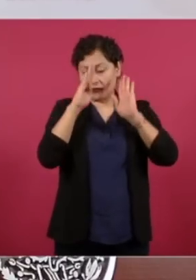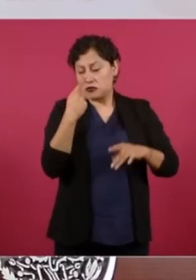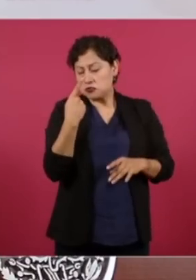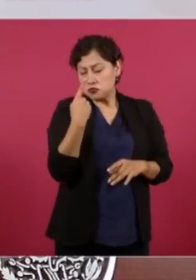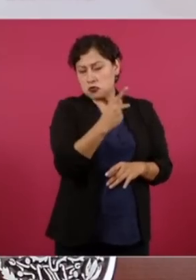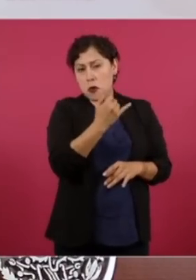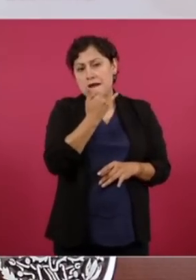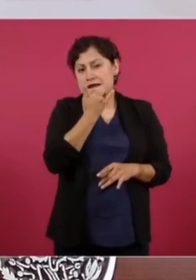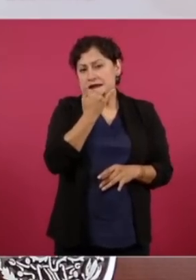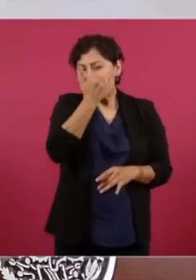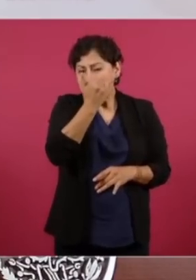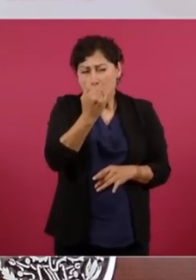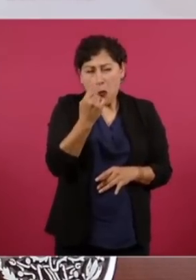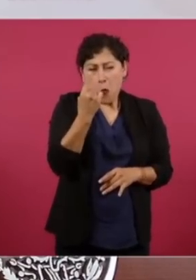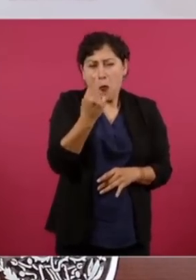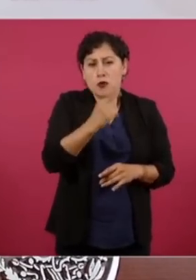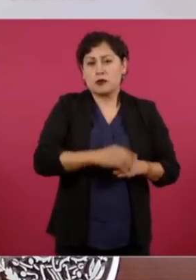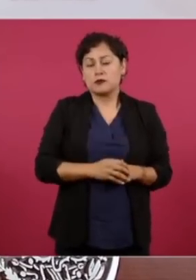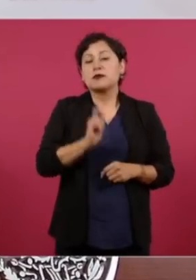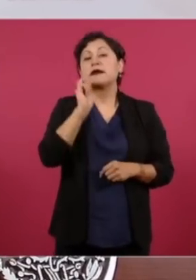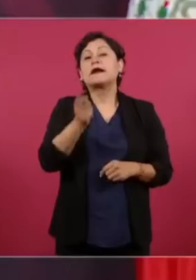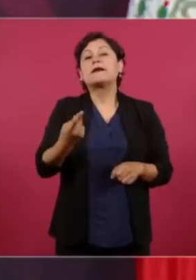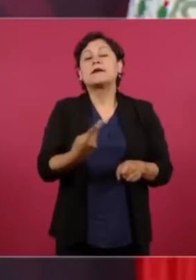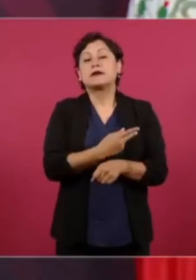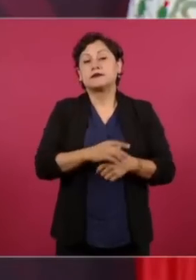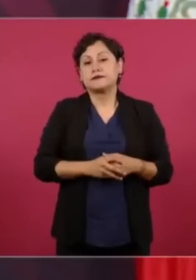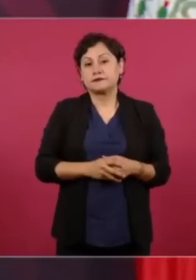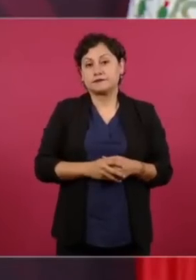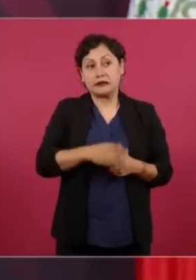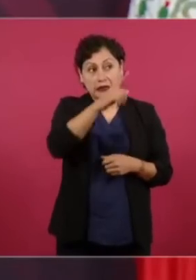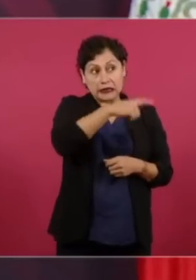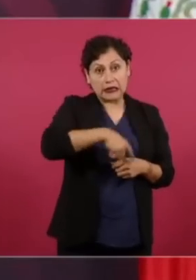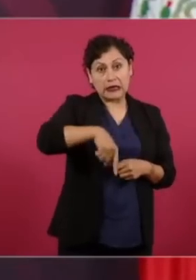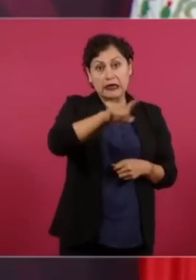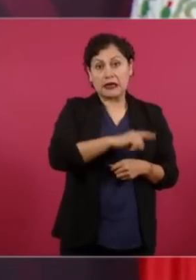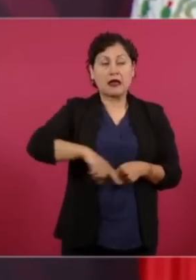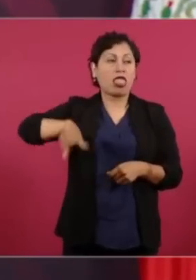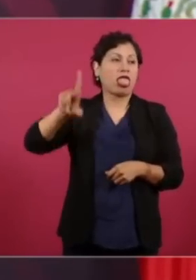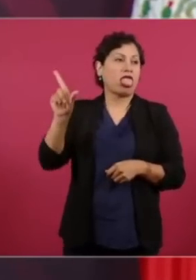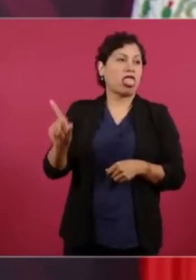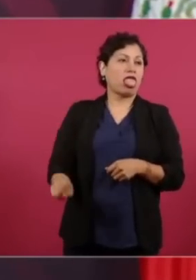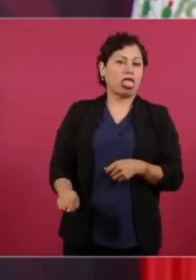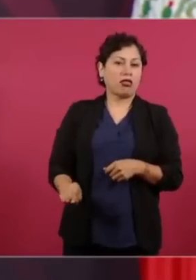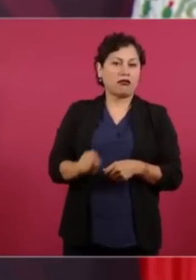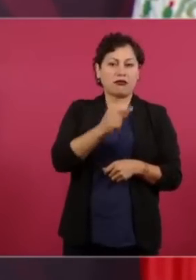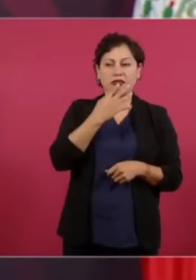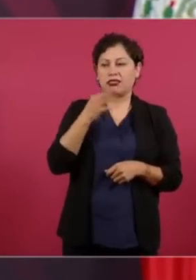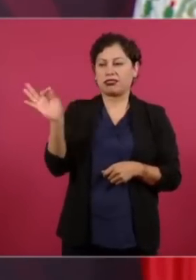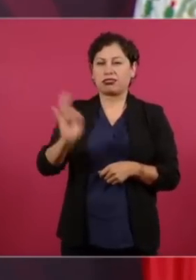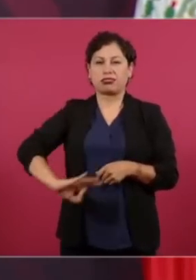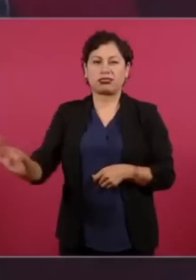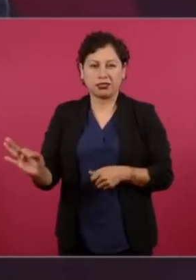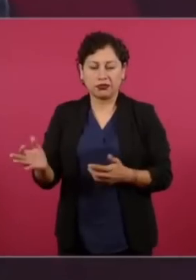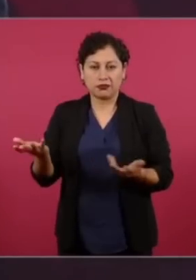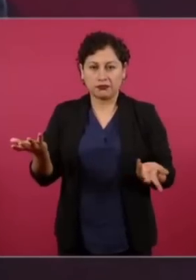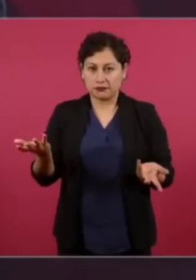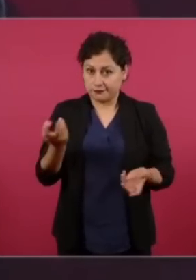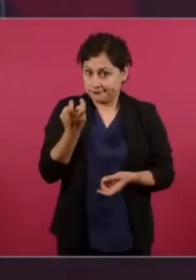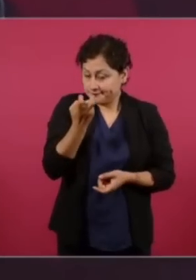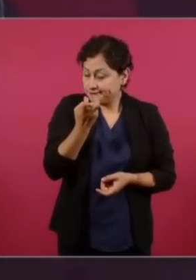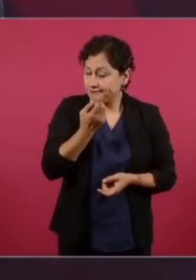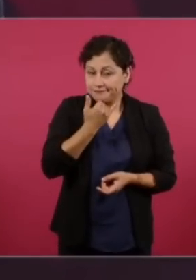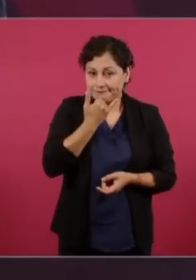Obrador toca el tema de lo sucedido ayer en la Cámara de Diputados, donde el revolucionario institucional abandona la